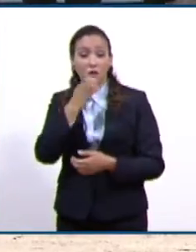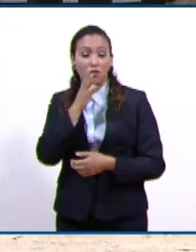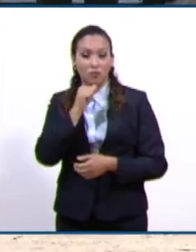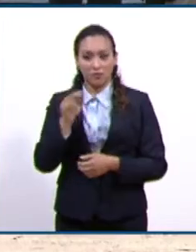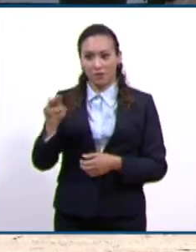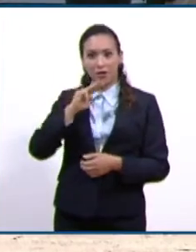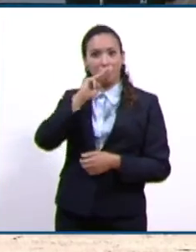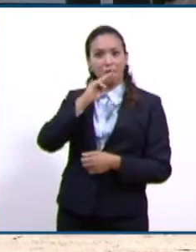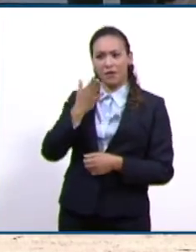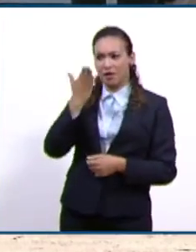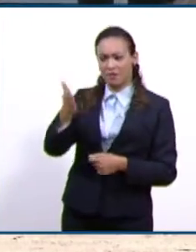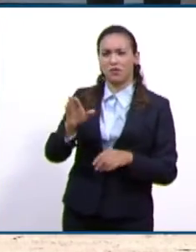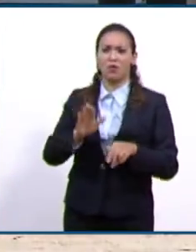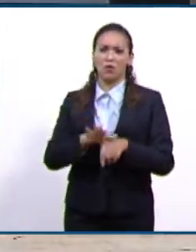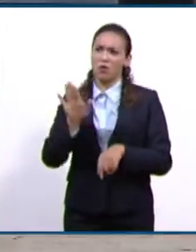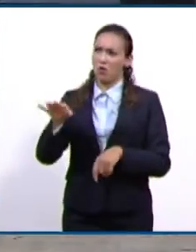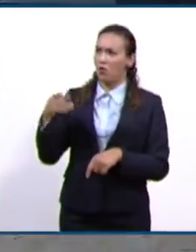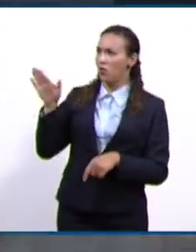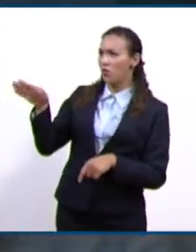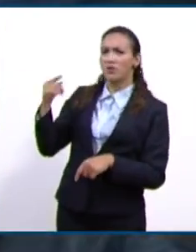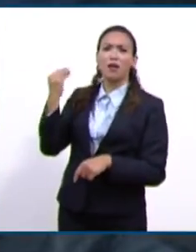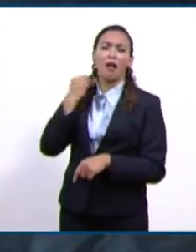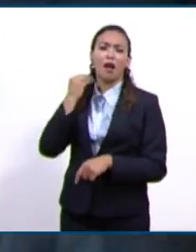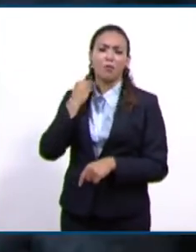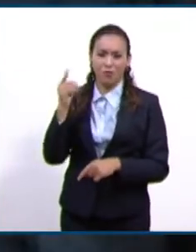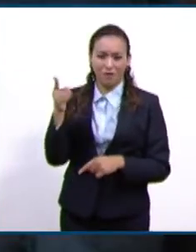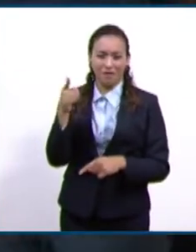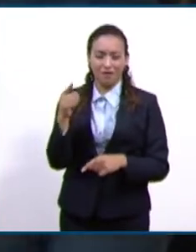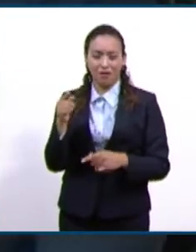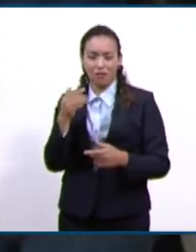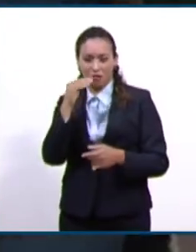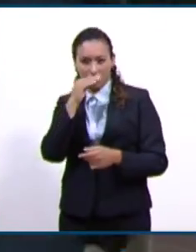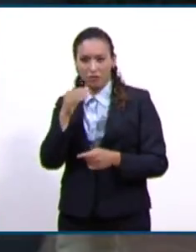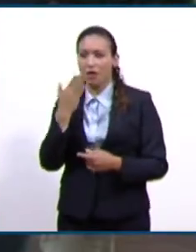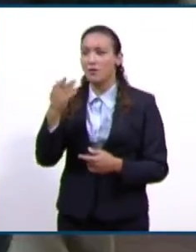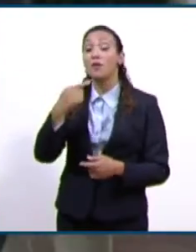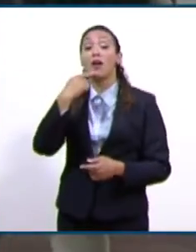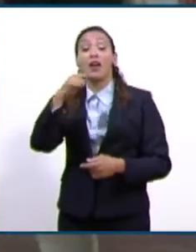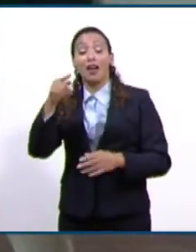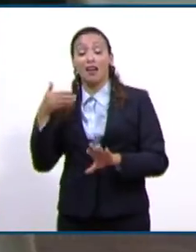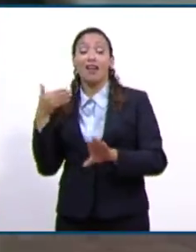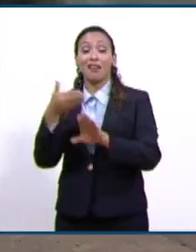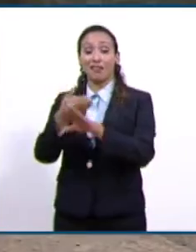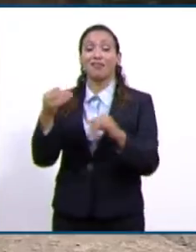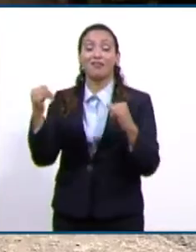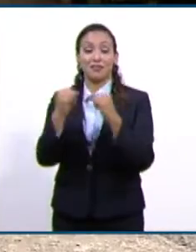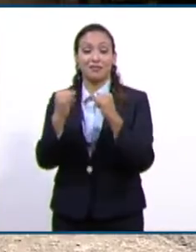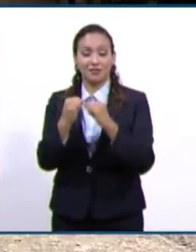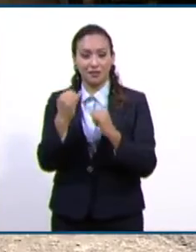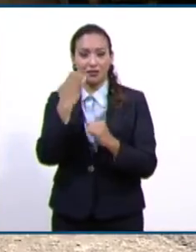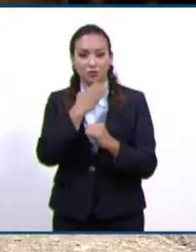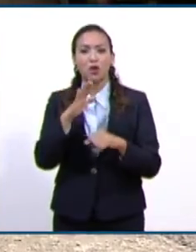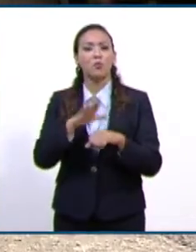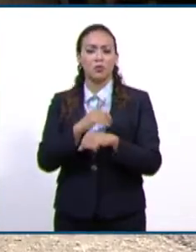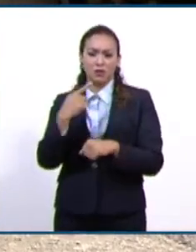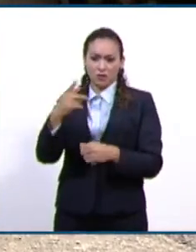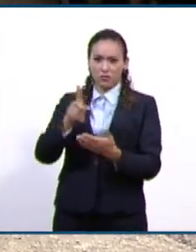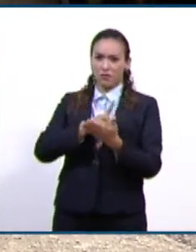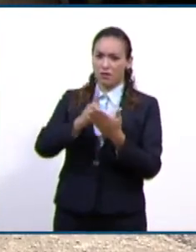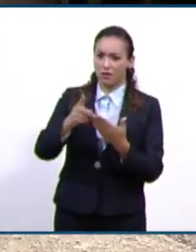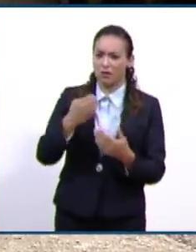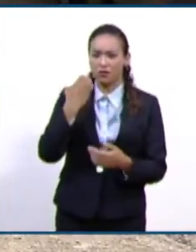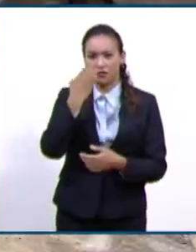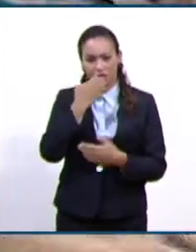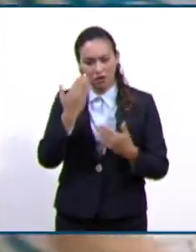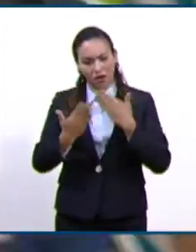adolescente solicitó la intervención de la Defensoría, institución que interpuso un amparo indirecto por violaciones a los derechos a la educación y